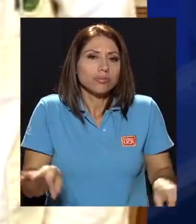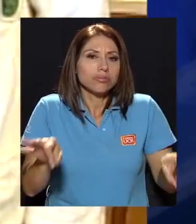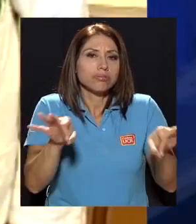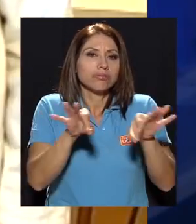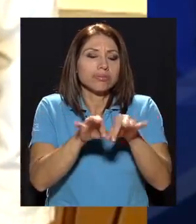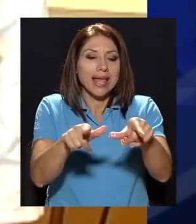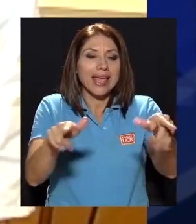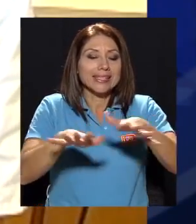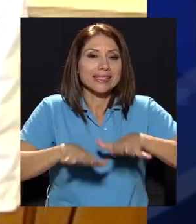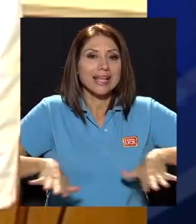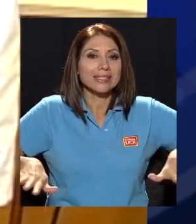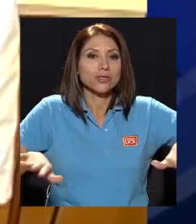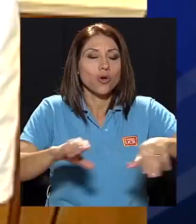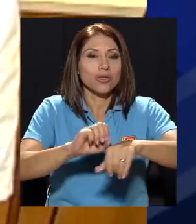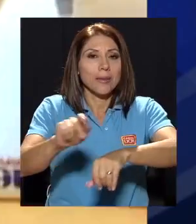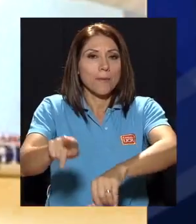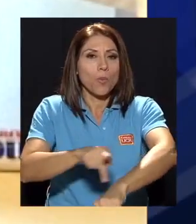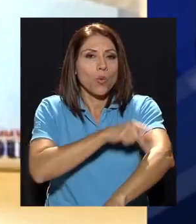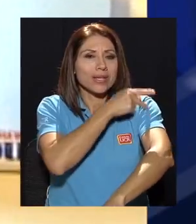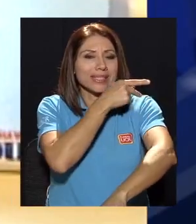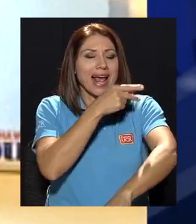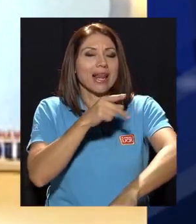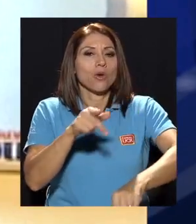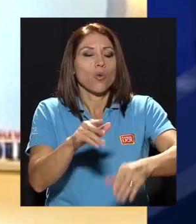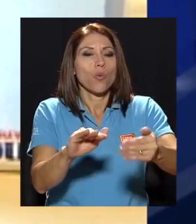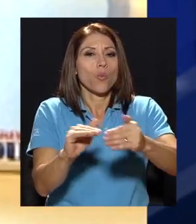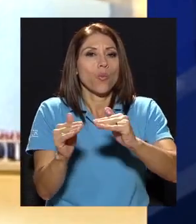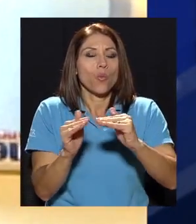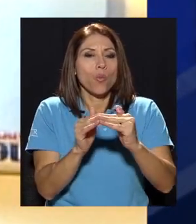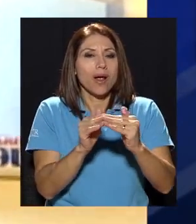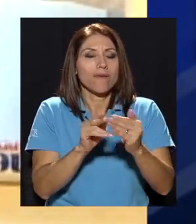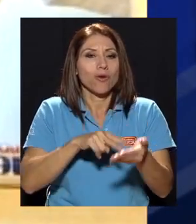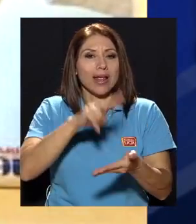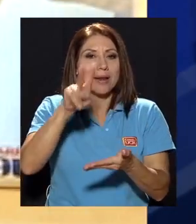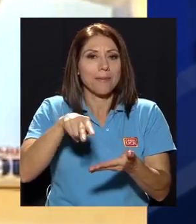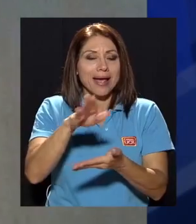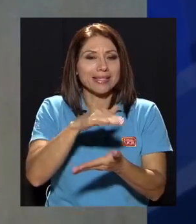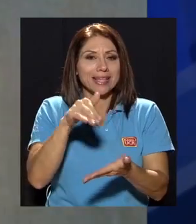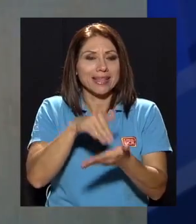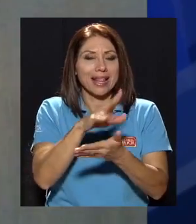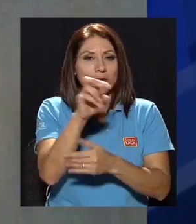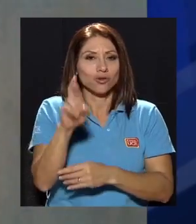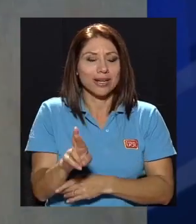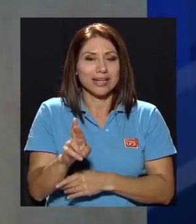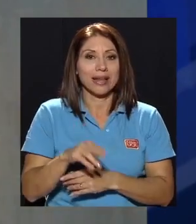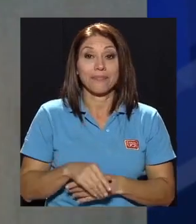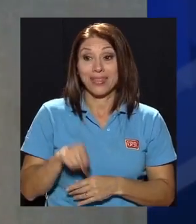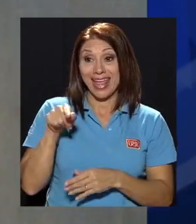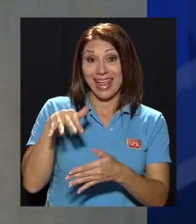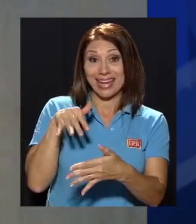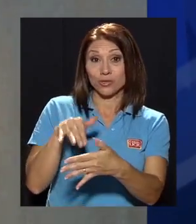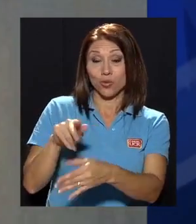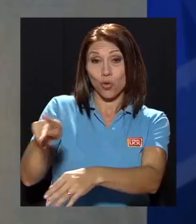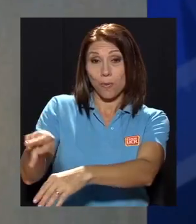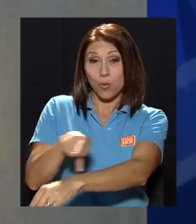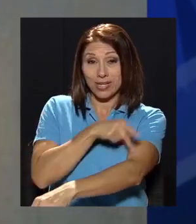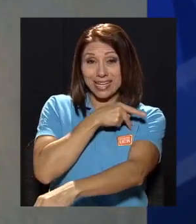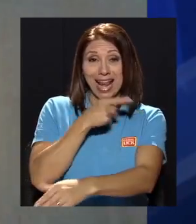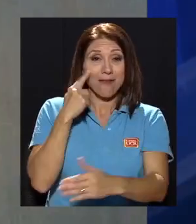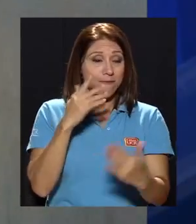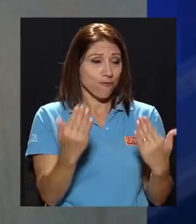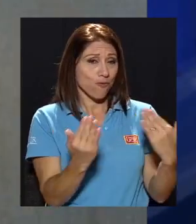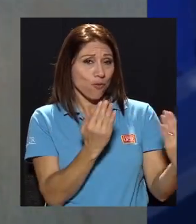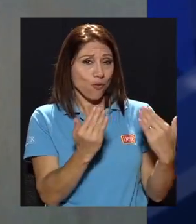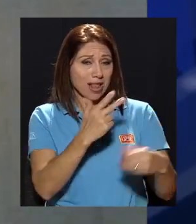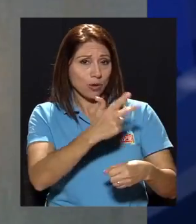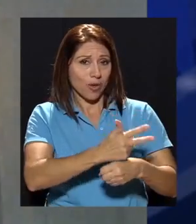de campo de Puriscal, un pueblo ubicado en el Valle Central de Costa Rica. El estudio de Puriscal fue similar al de Guatemala, el